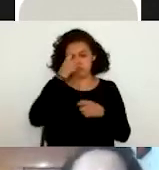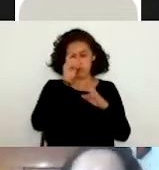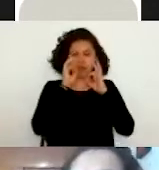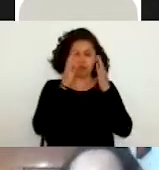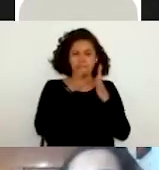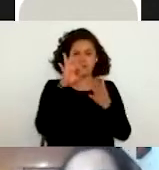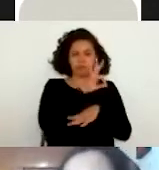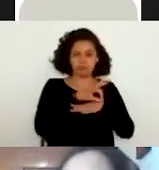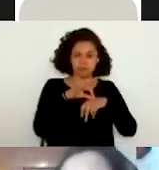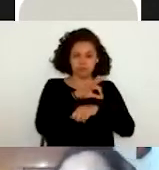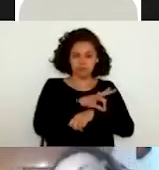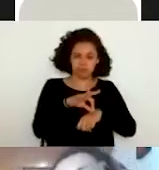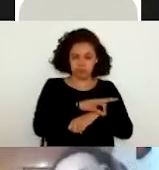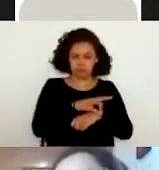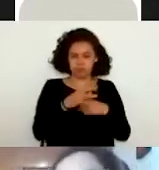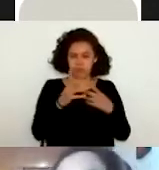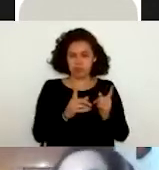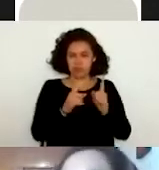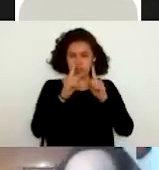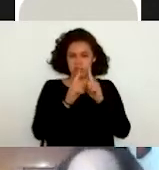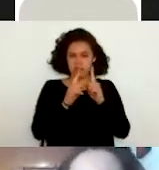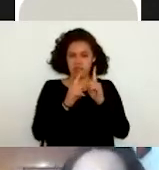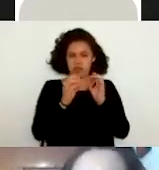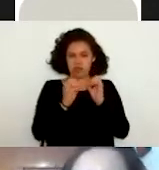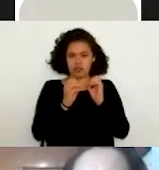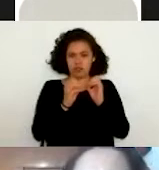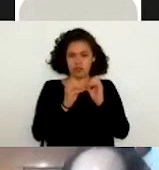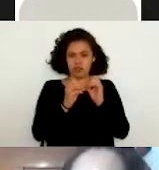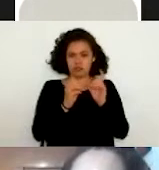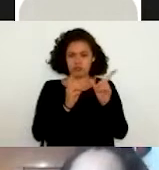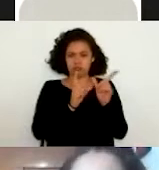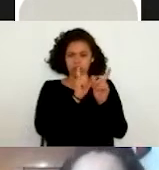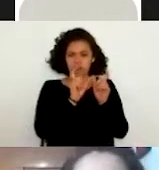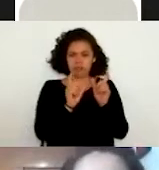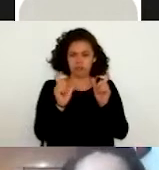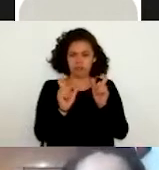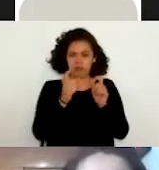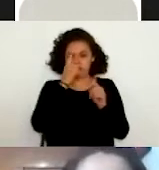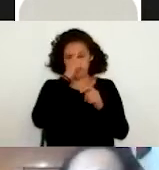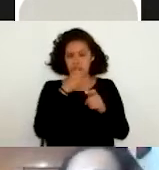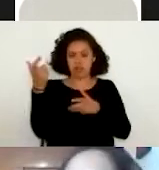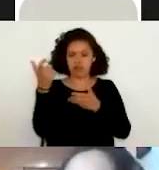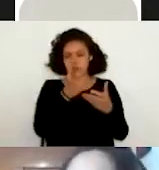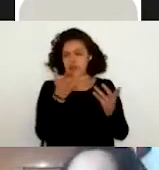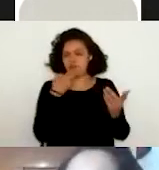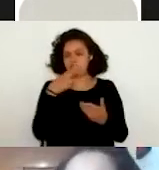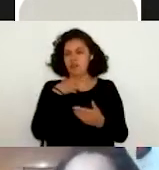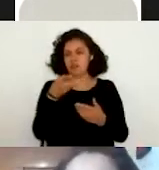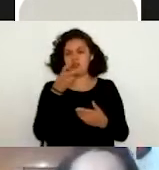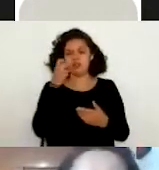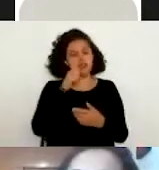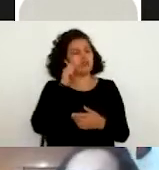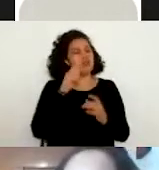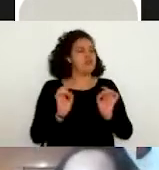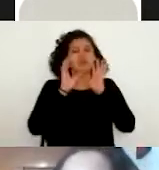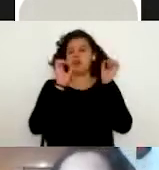que esté en el límite o sea un poco menor de los recursos, ¿no? Y esto porque siempre surgen imprevistos,